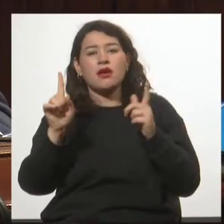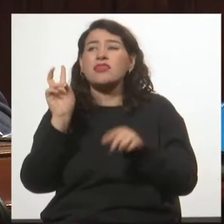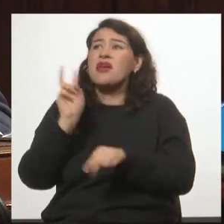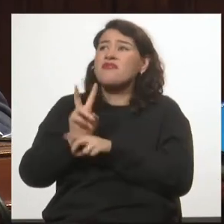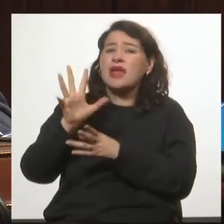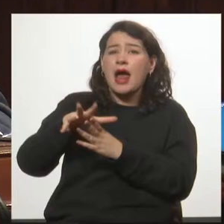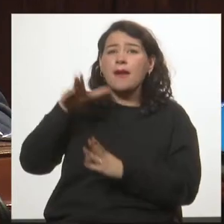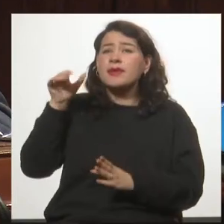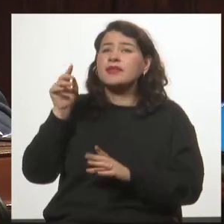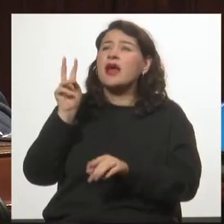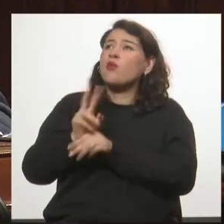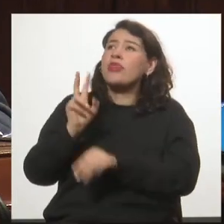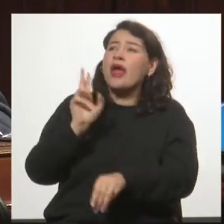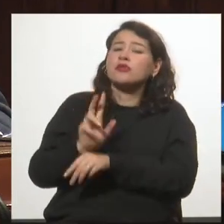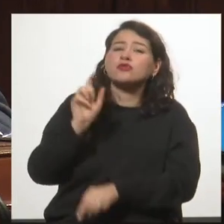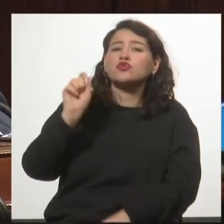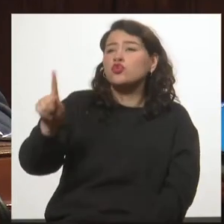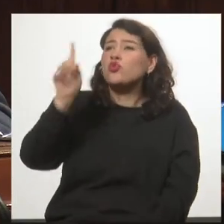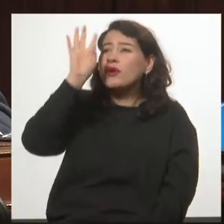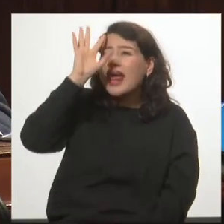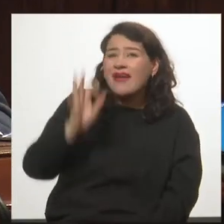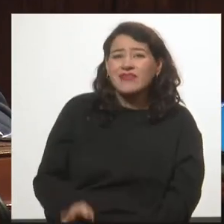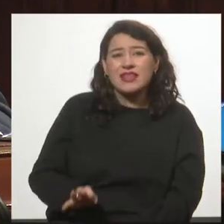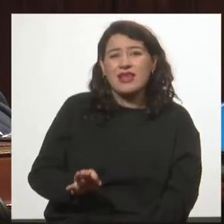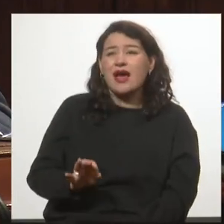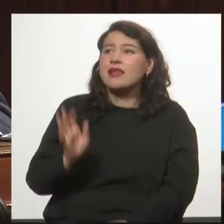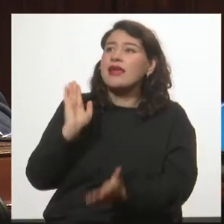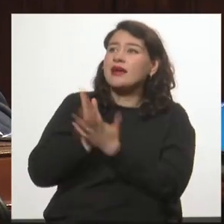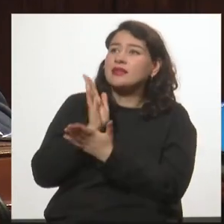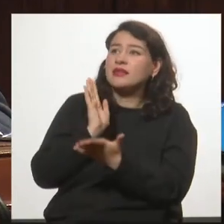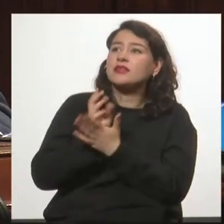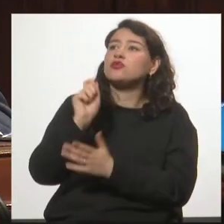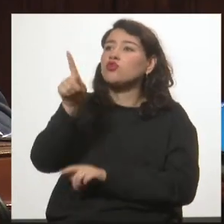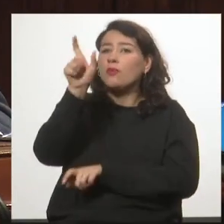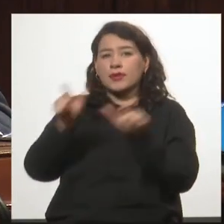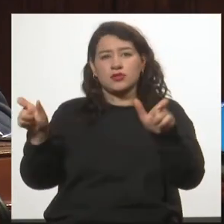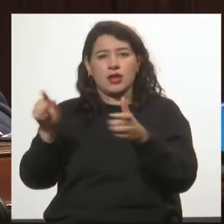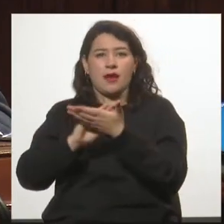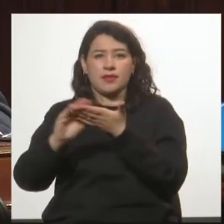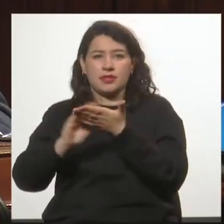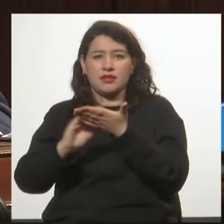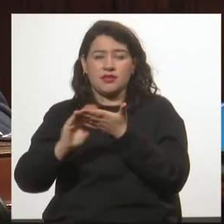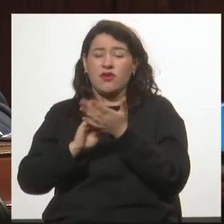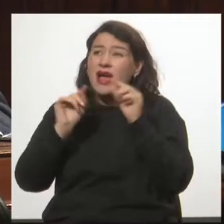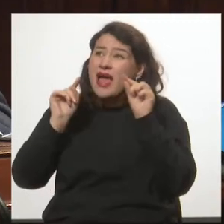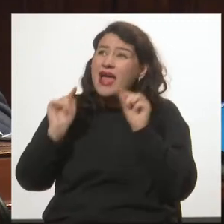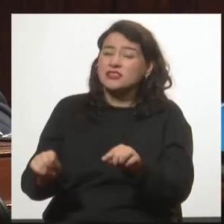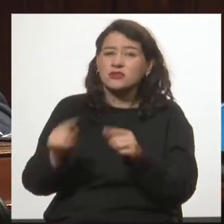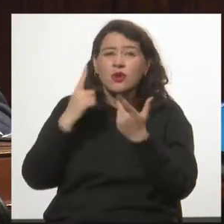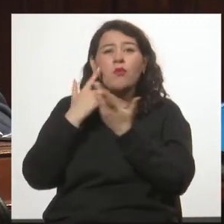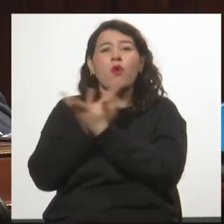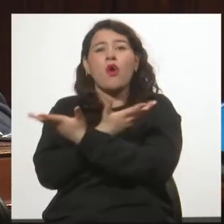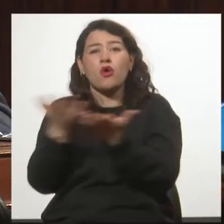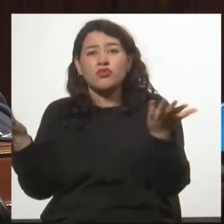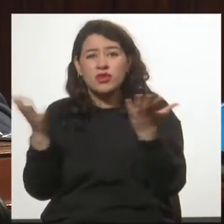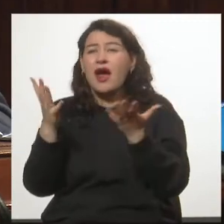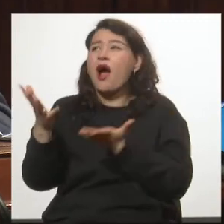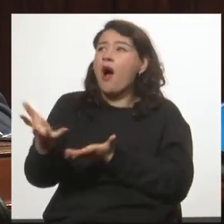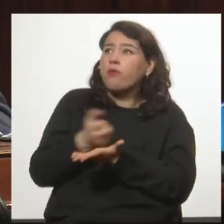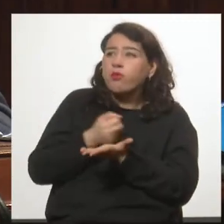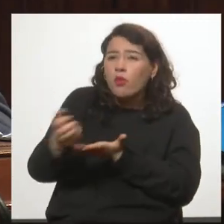cuidar su credibilidad y ser exigente con sus administradores es señalar los abusos